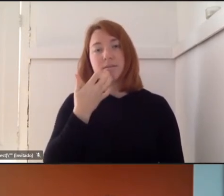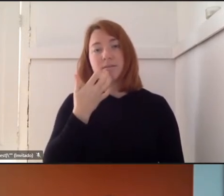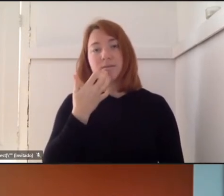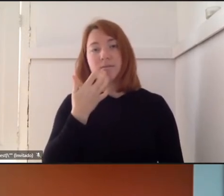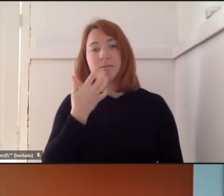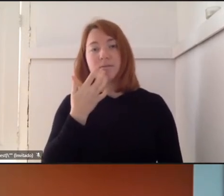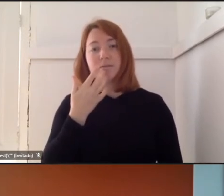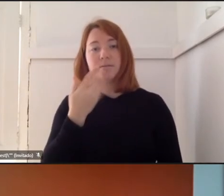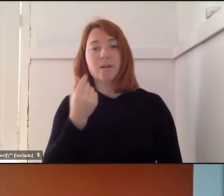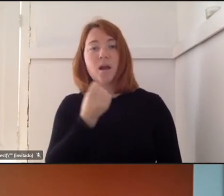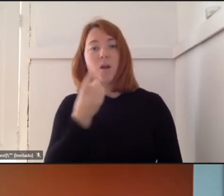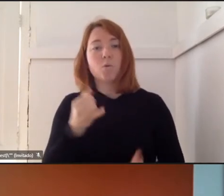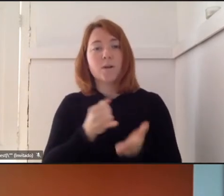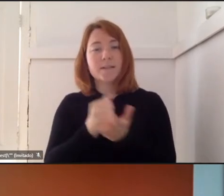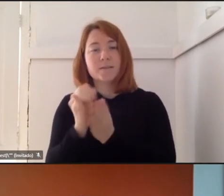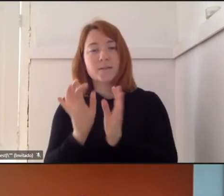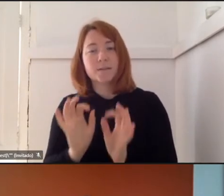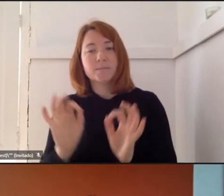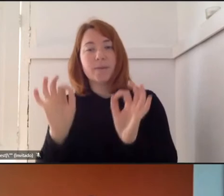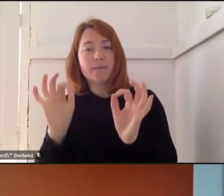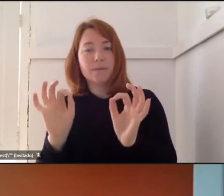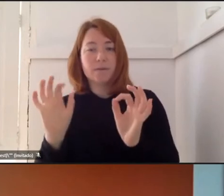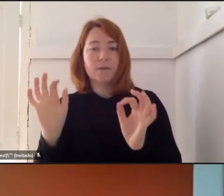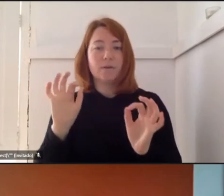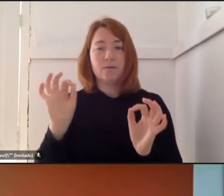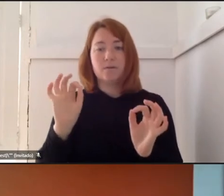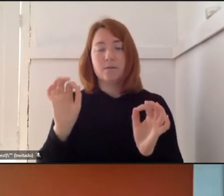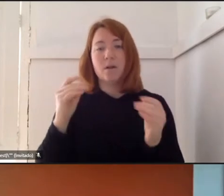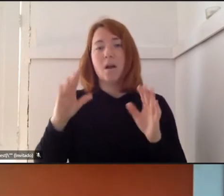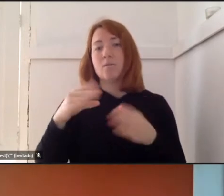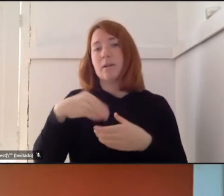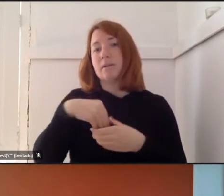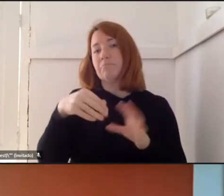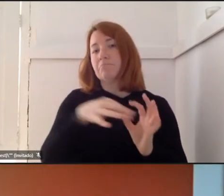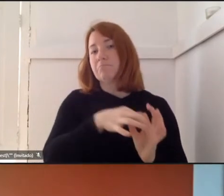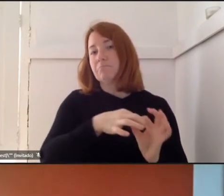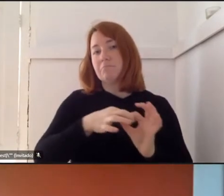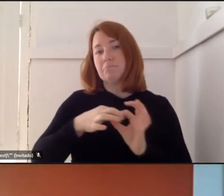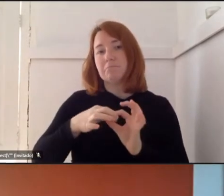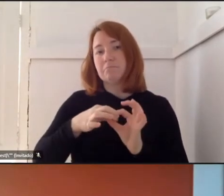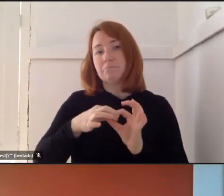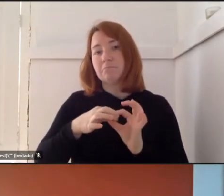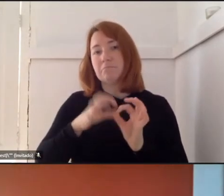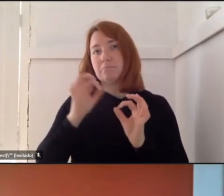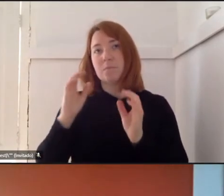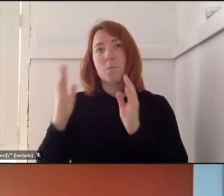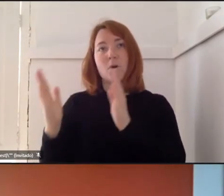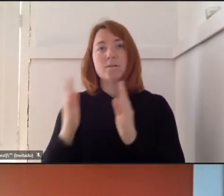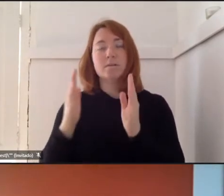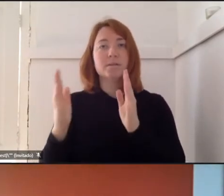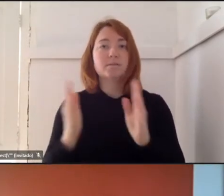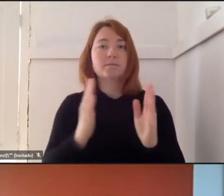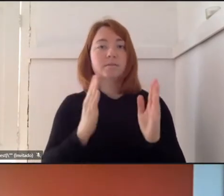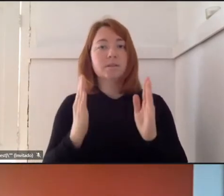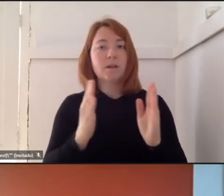incluir alguna asignatura concreta o aunque fuera en cada etapa, dijéramos, o en